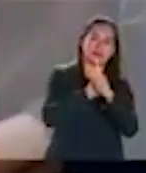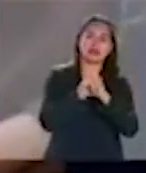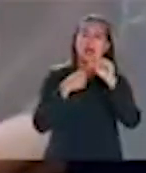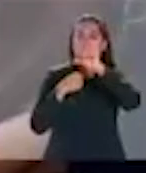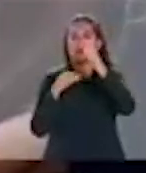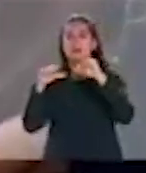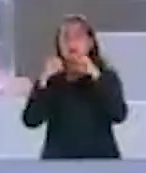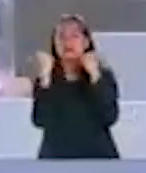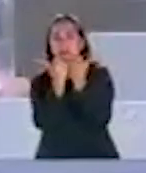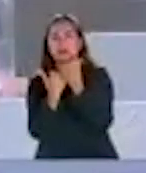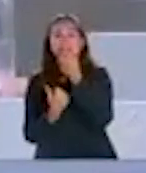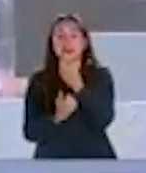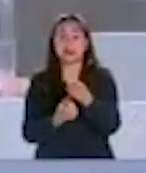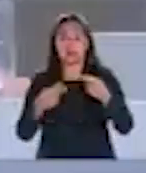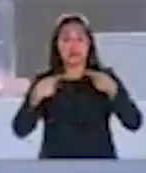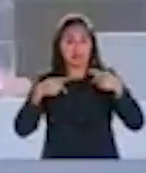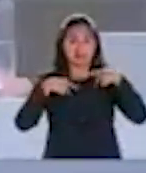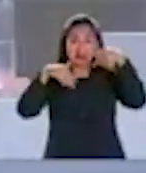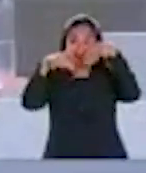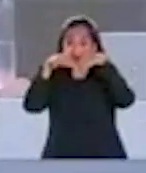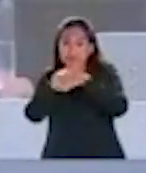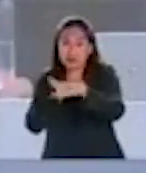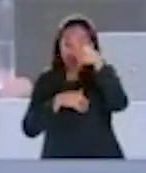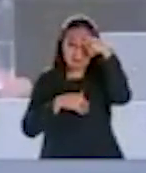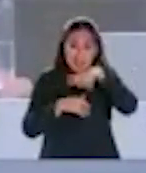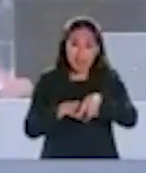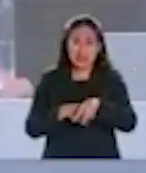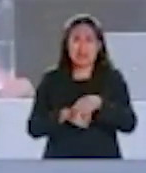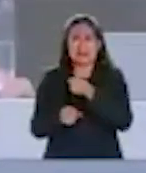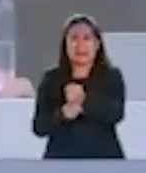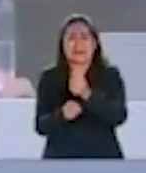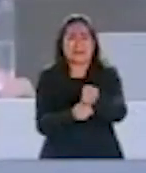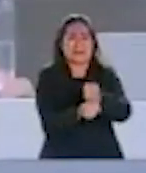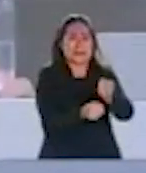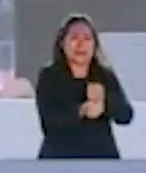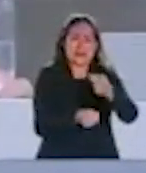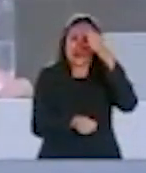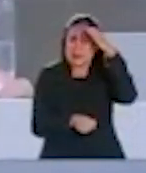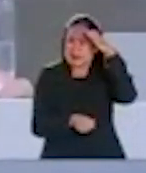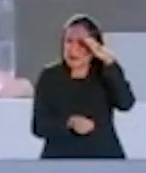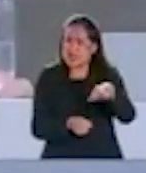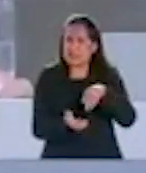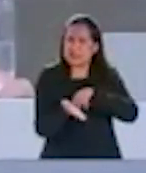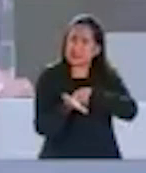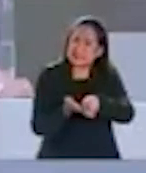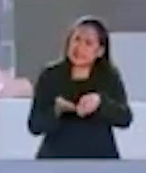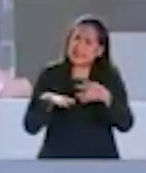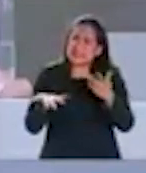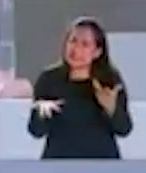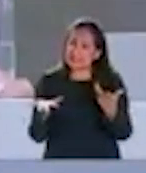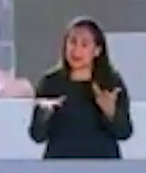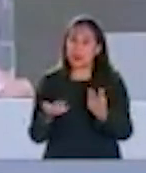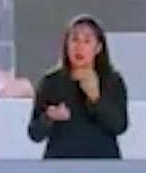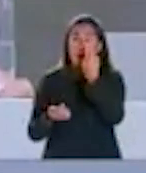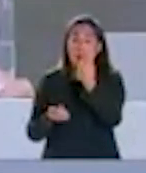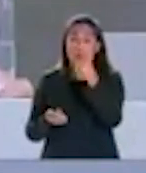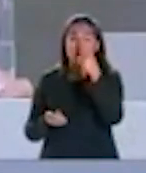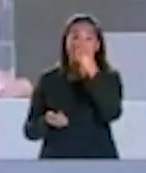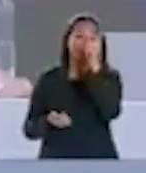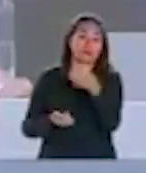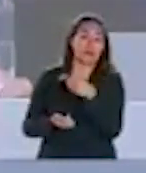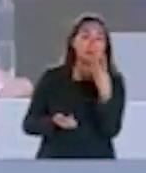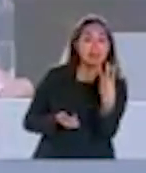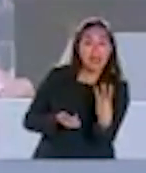centroamericanos que pasan por méxico han sido víctimas de algún tipo de violencia un tercio de las mujeres habían sido asaltadas sexualmente